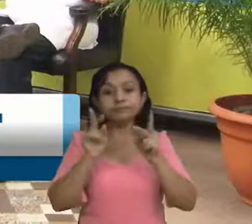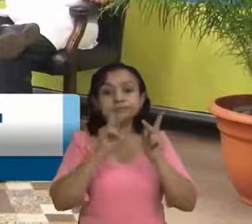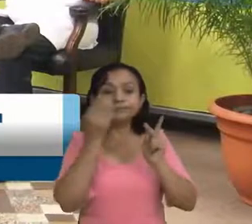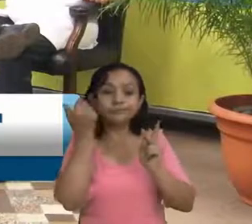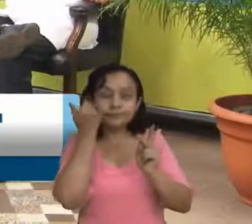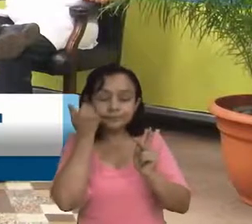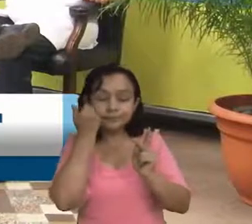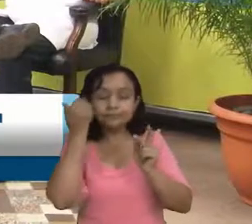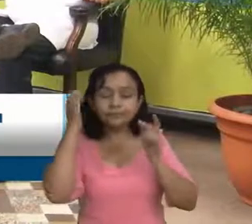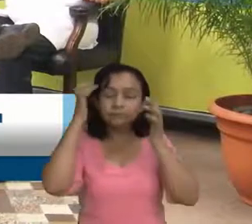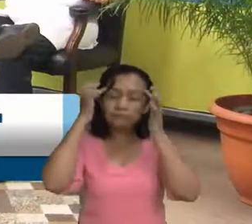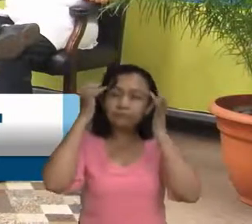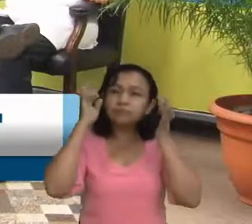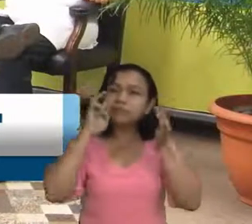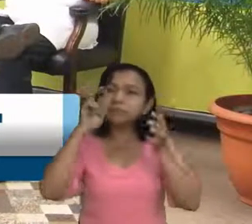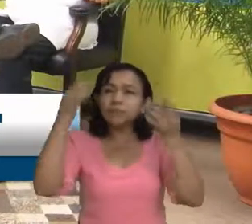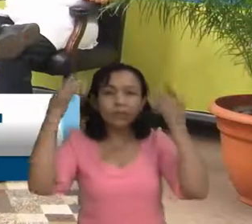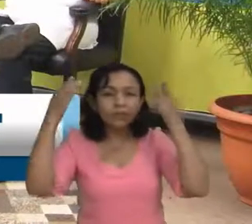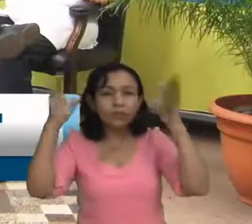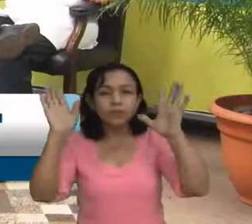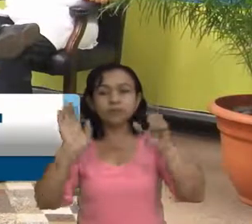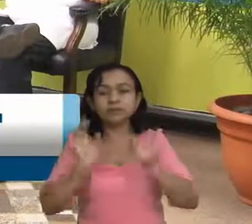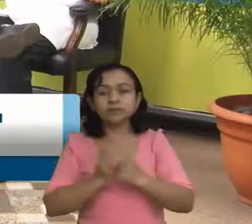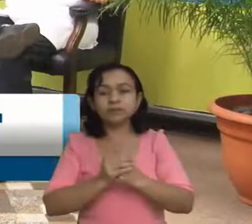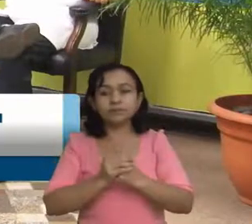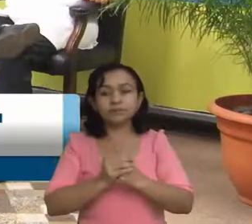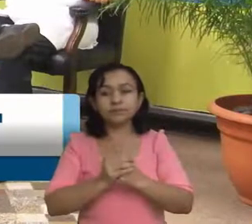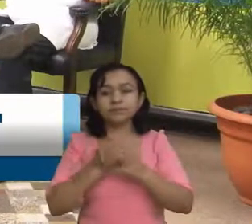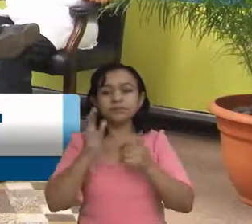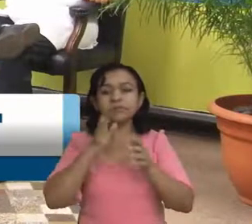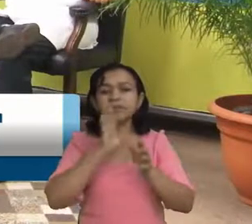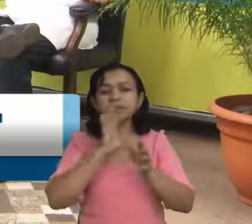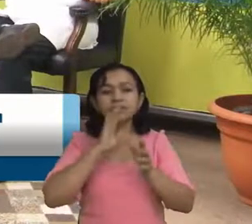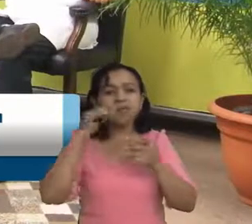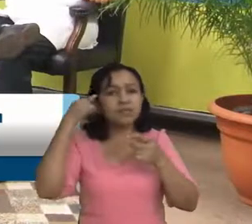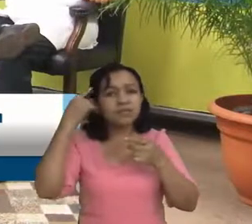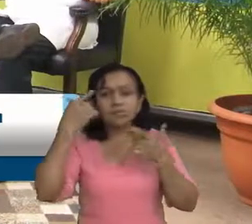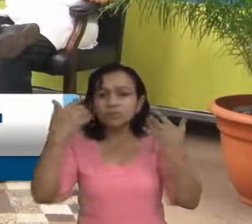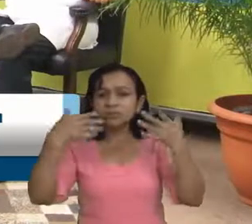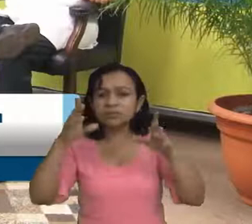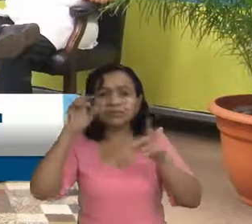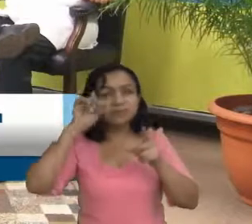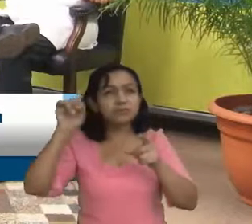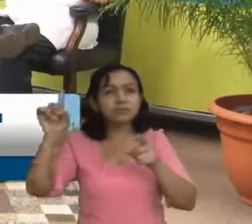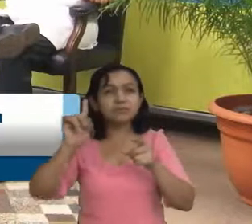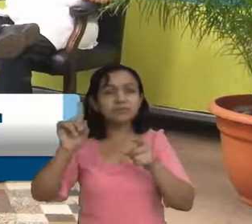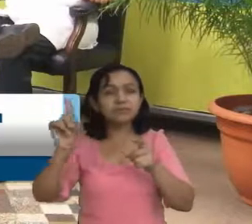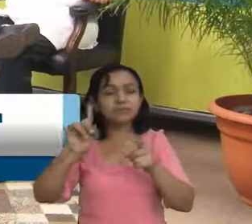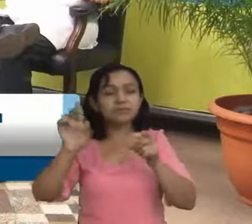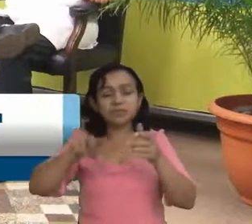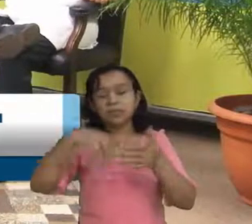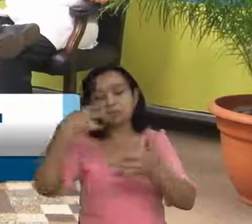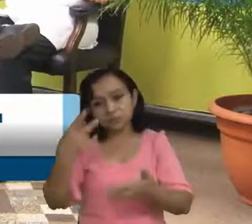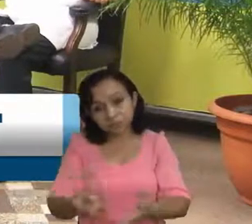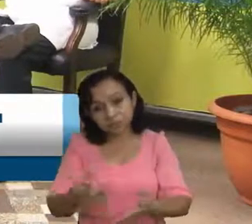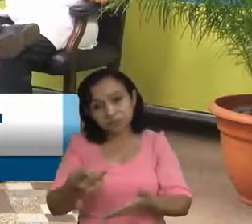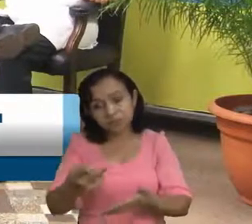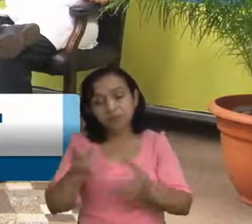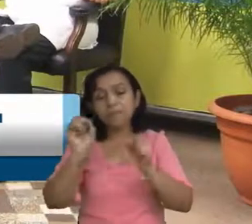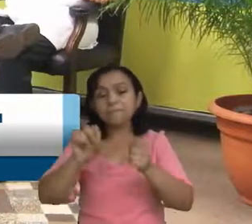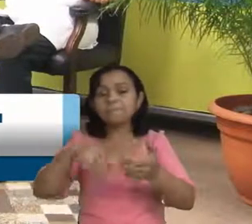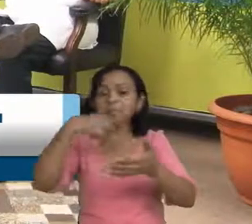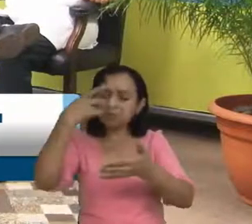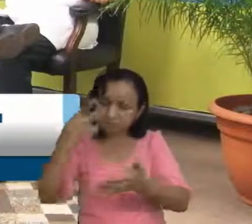a alucinar, ¿verdad? Comienza, como decimos normalmente, a disvariar, ¿verdad? Puede caer desmayado,